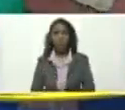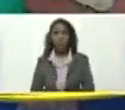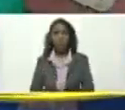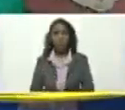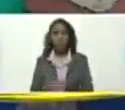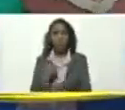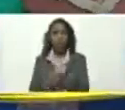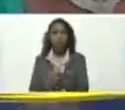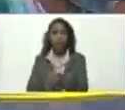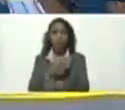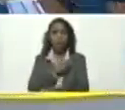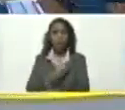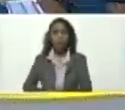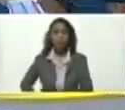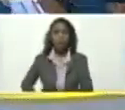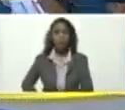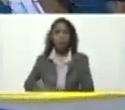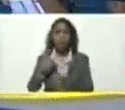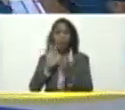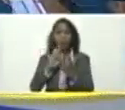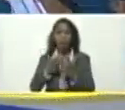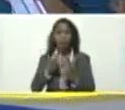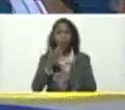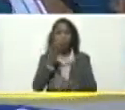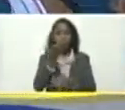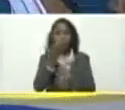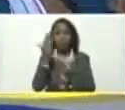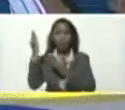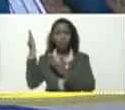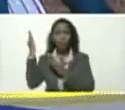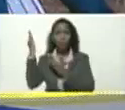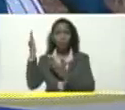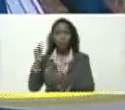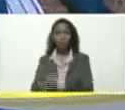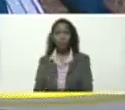Hermano presidente, le envío el pase de nuevo.